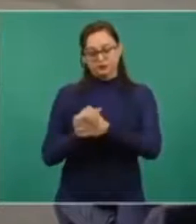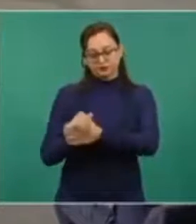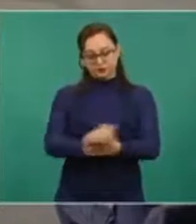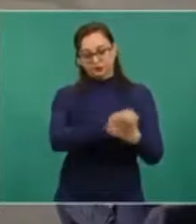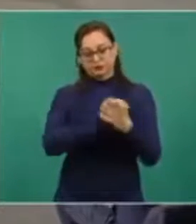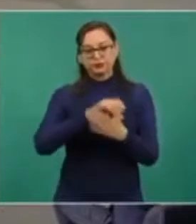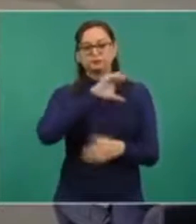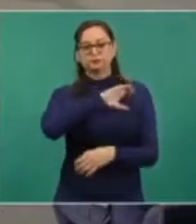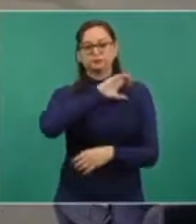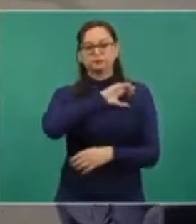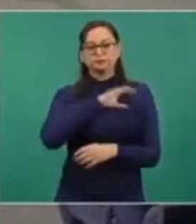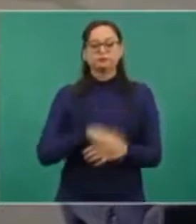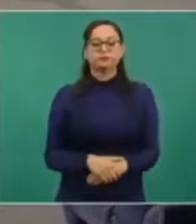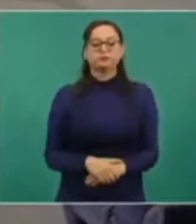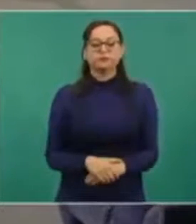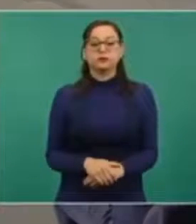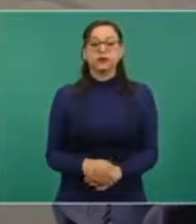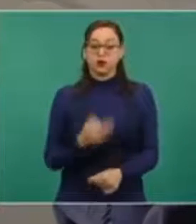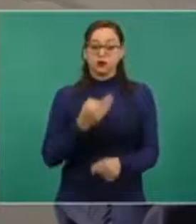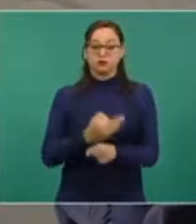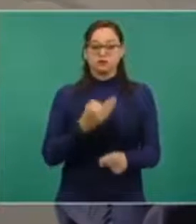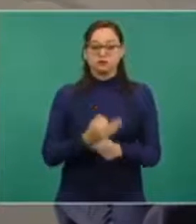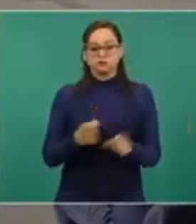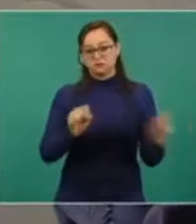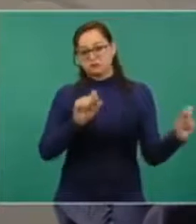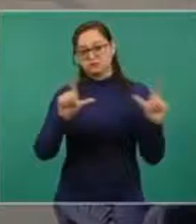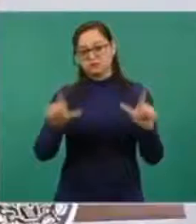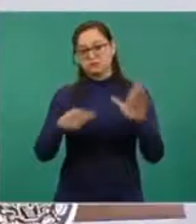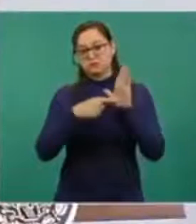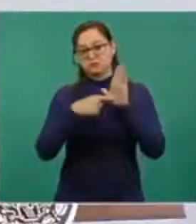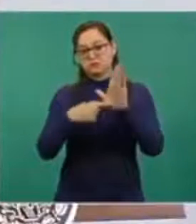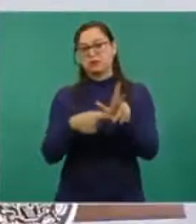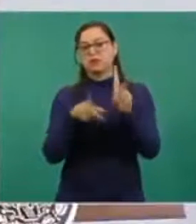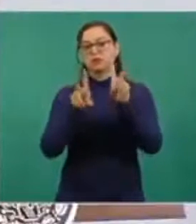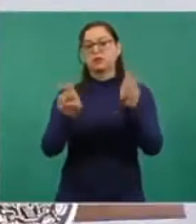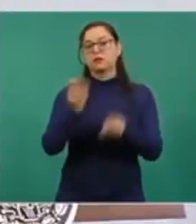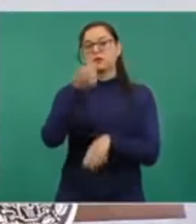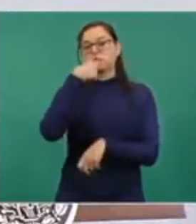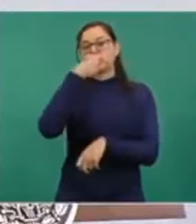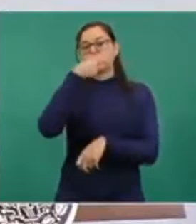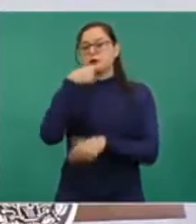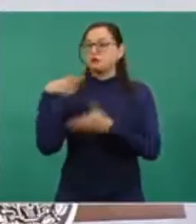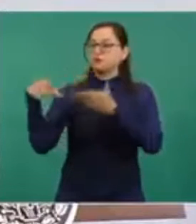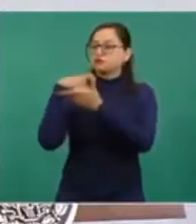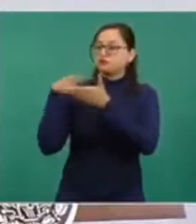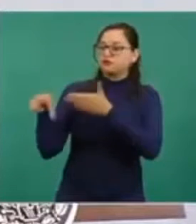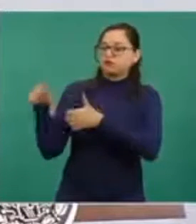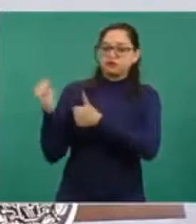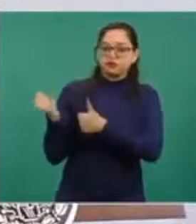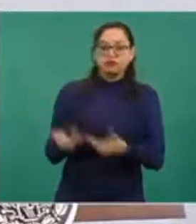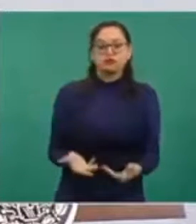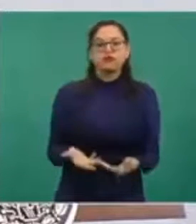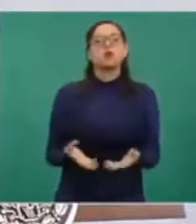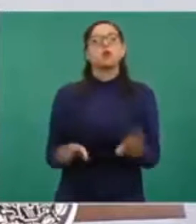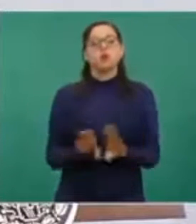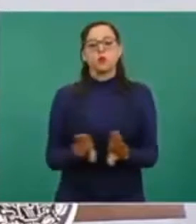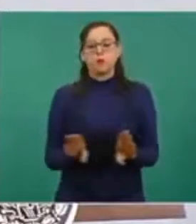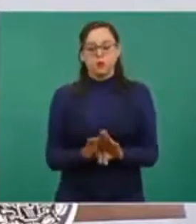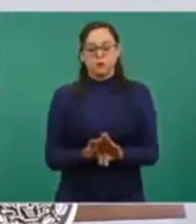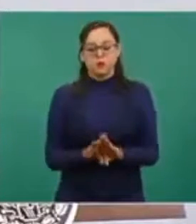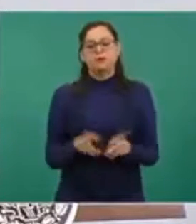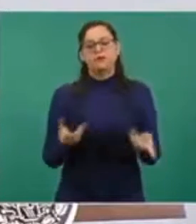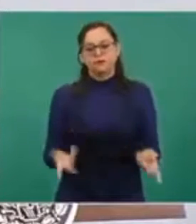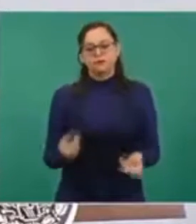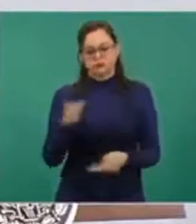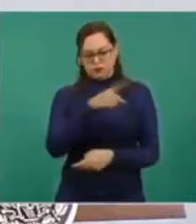los medicamentos en la primera imagen, por favor, adquiridos por el sector salud para nuestra población. Como ustedes saben, de acuerdo a